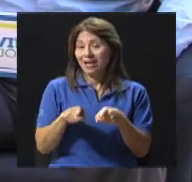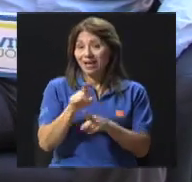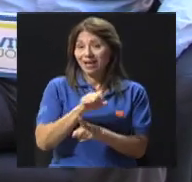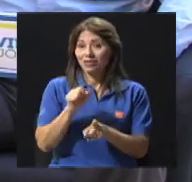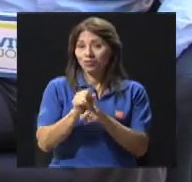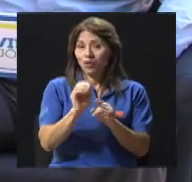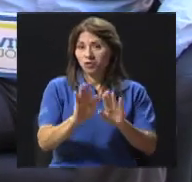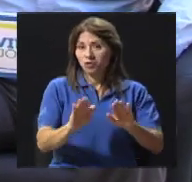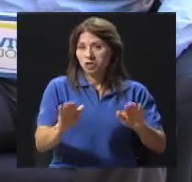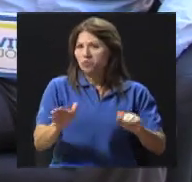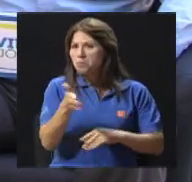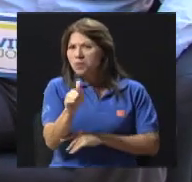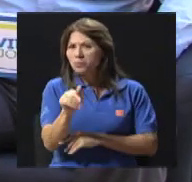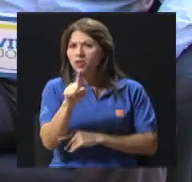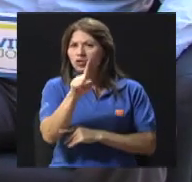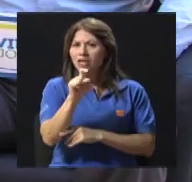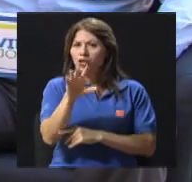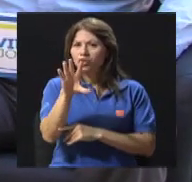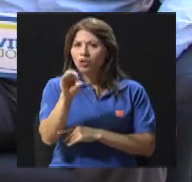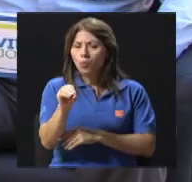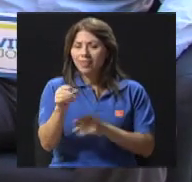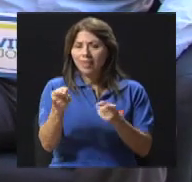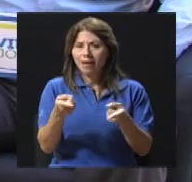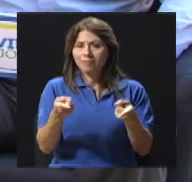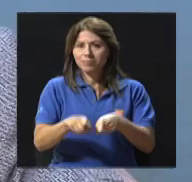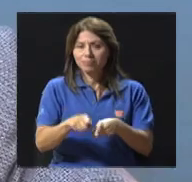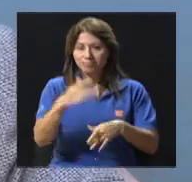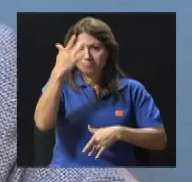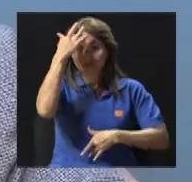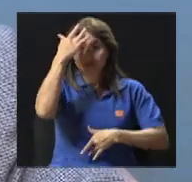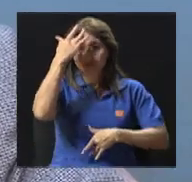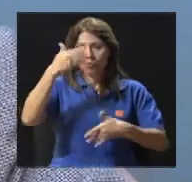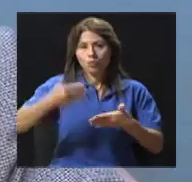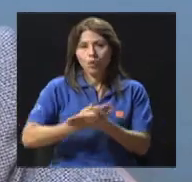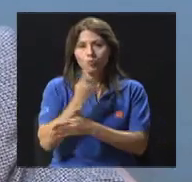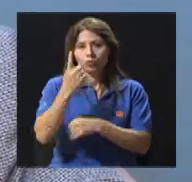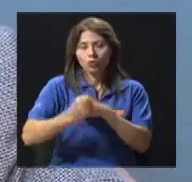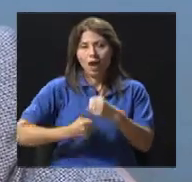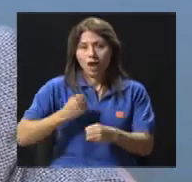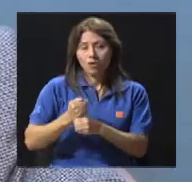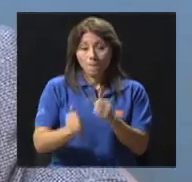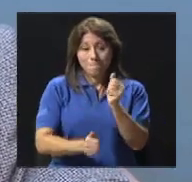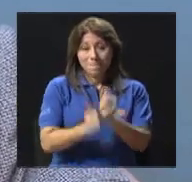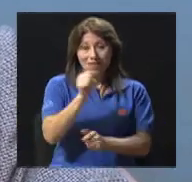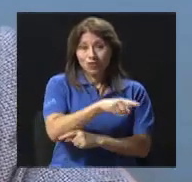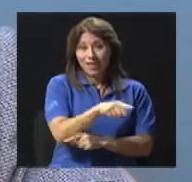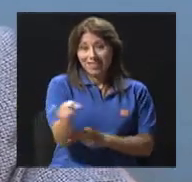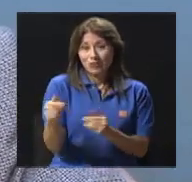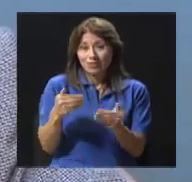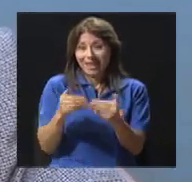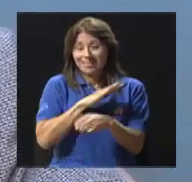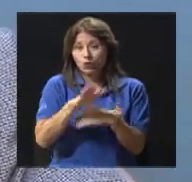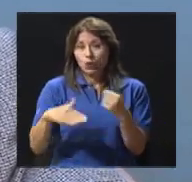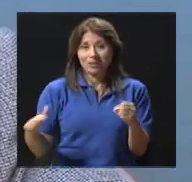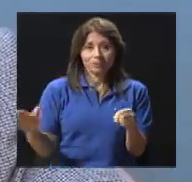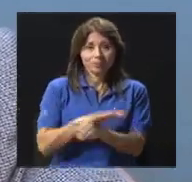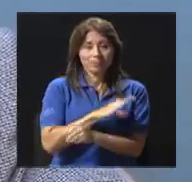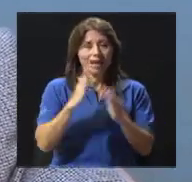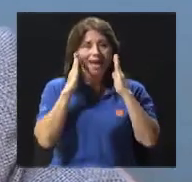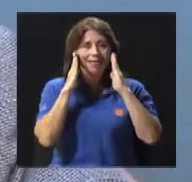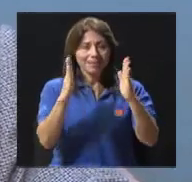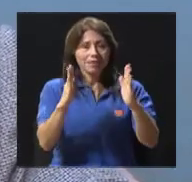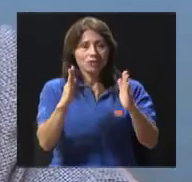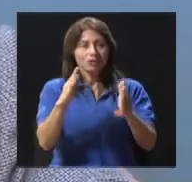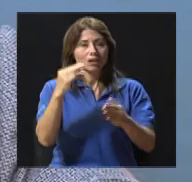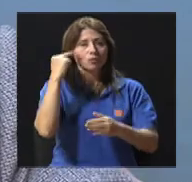los niños se diagnostican alrededor de 150 casos nuevos al año. La gran mayoría de ellos, casi la totalidad, son tratados en el hospital de